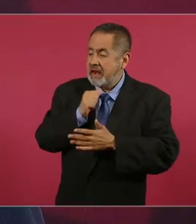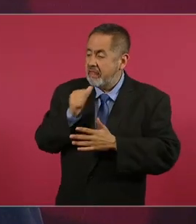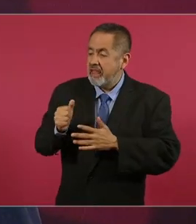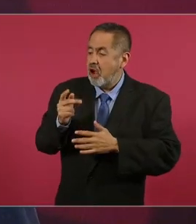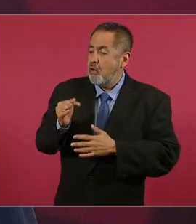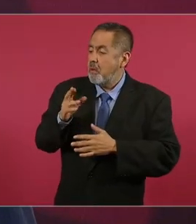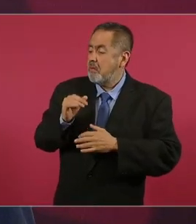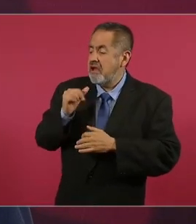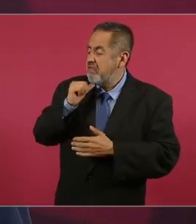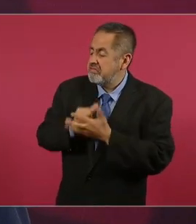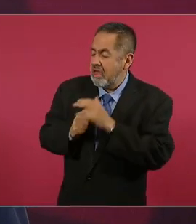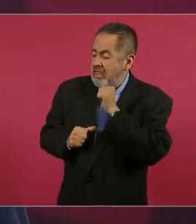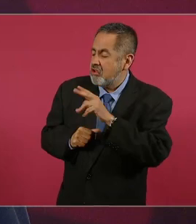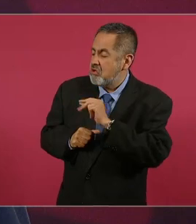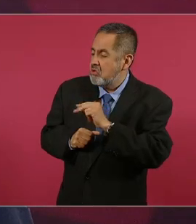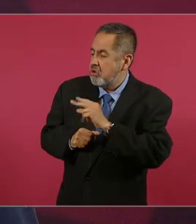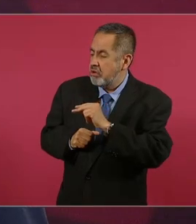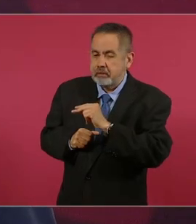Y al mes,